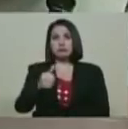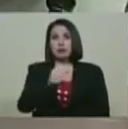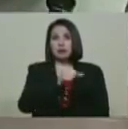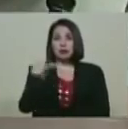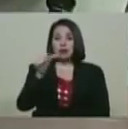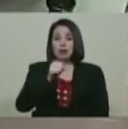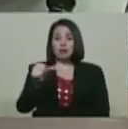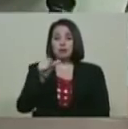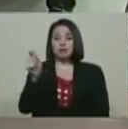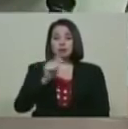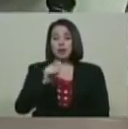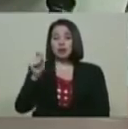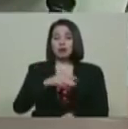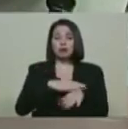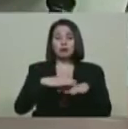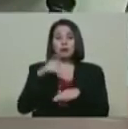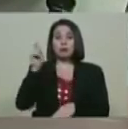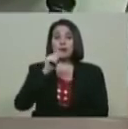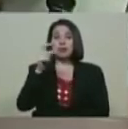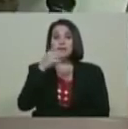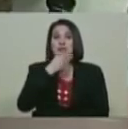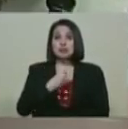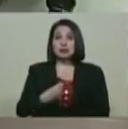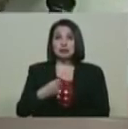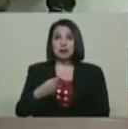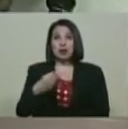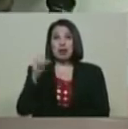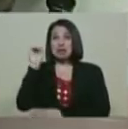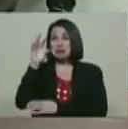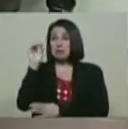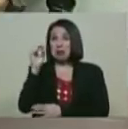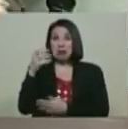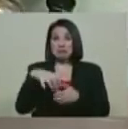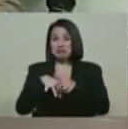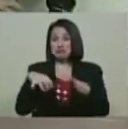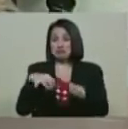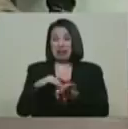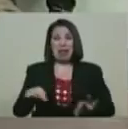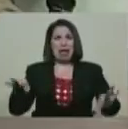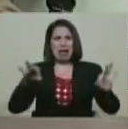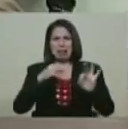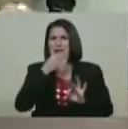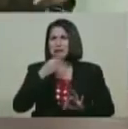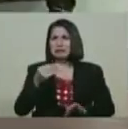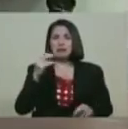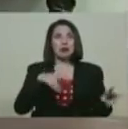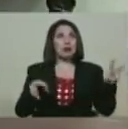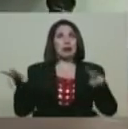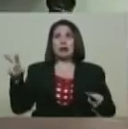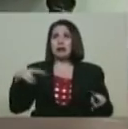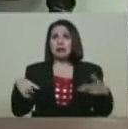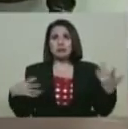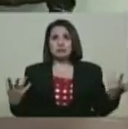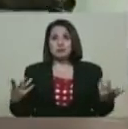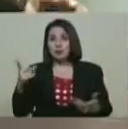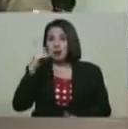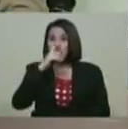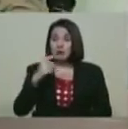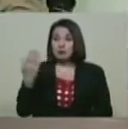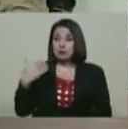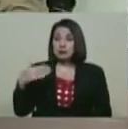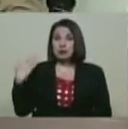La Asamblea Nacional Adecaburguesa no logró quórum en el mes de diciembre. El año pasado,